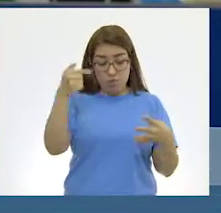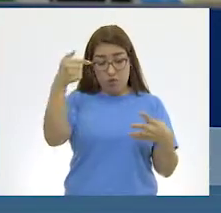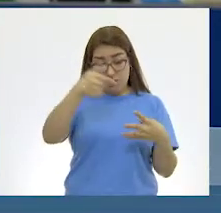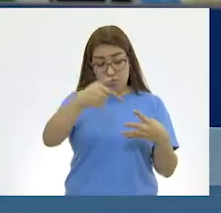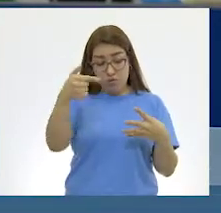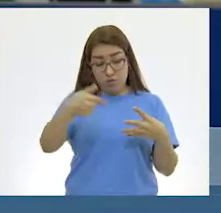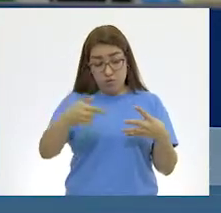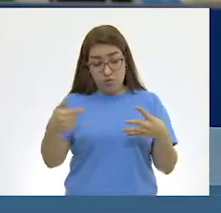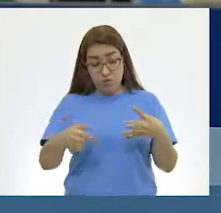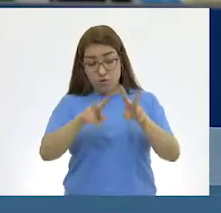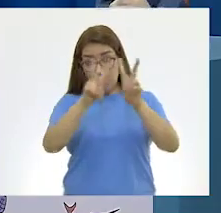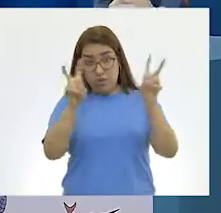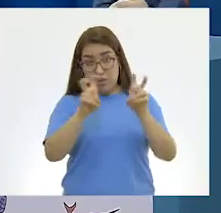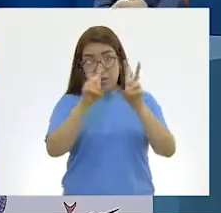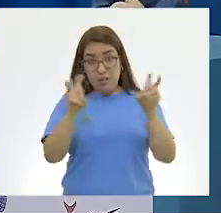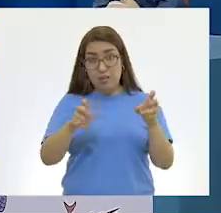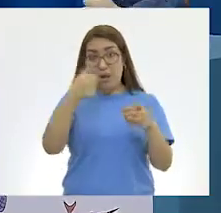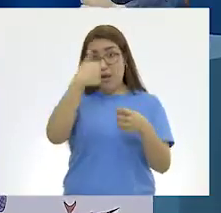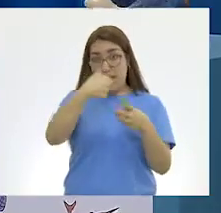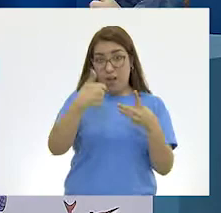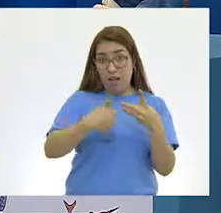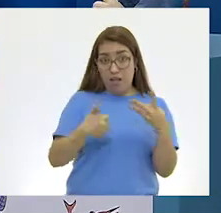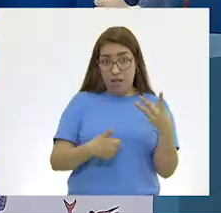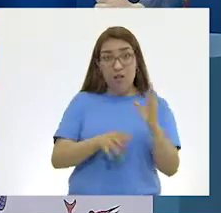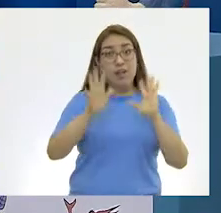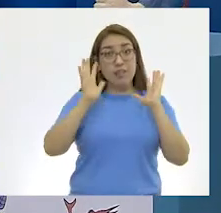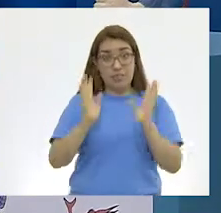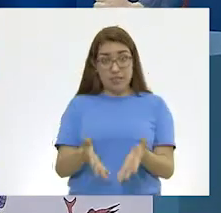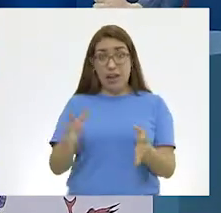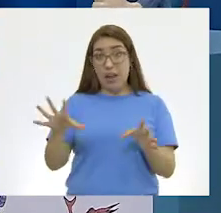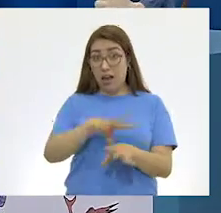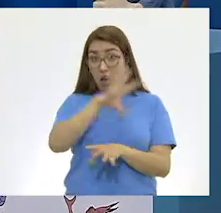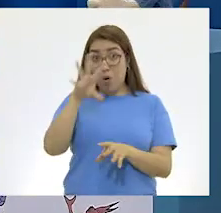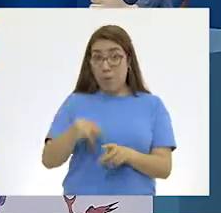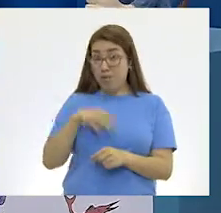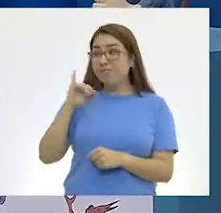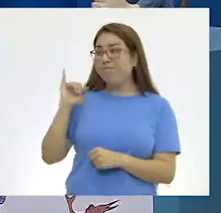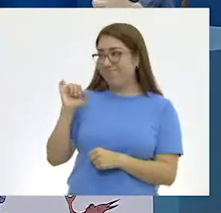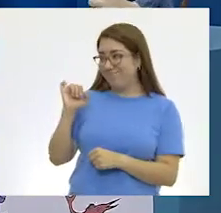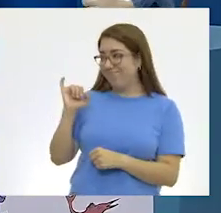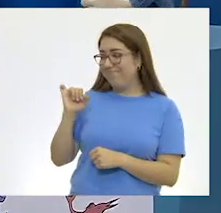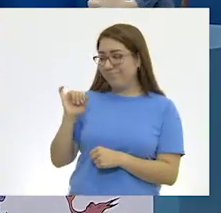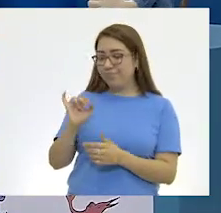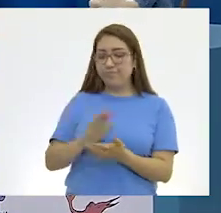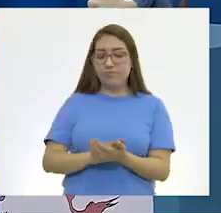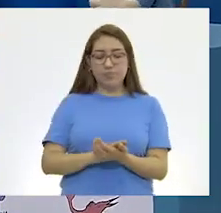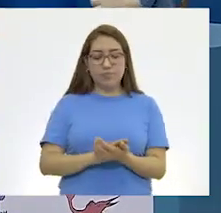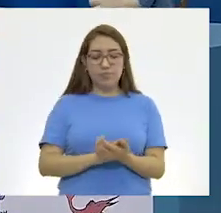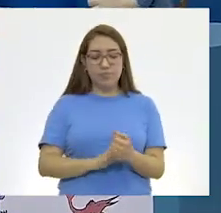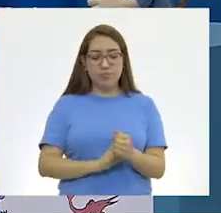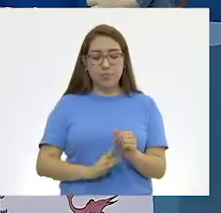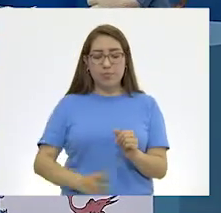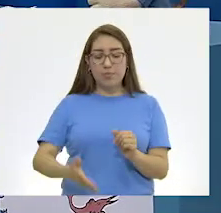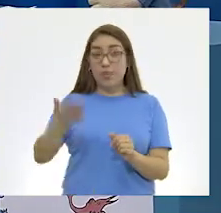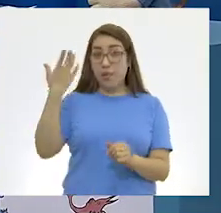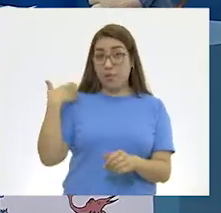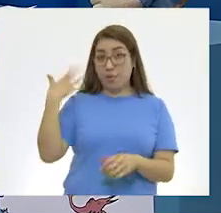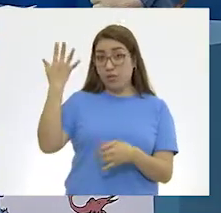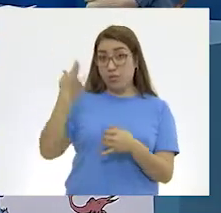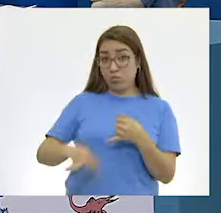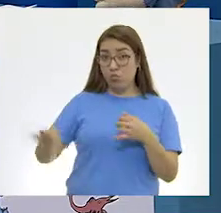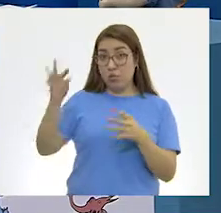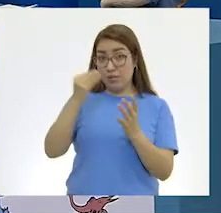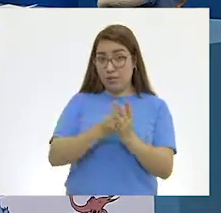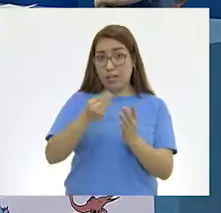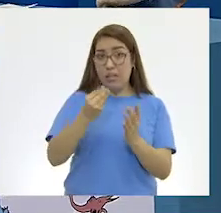de esos temas y subtemas, ¿verdad? Así es. De hecho, en la última clase les mostré algunas